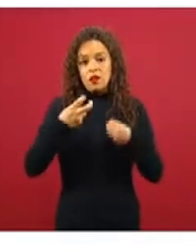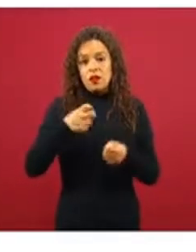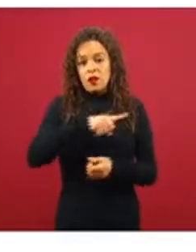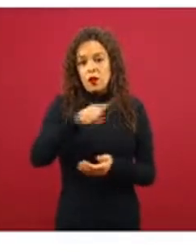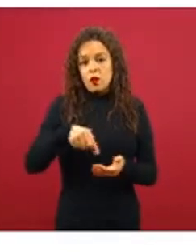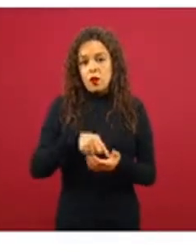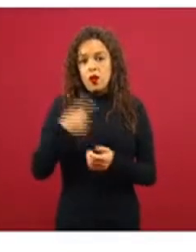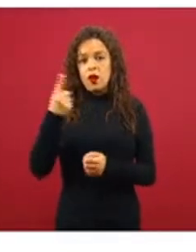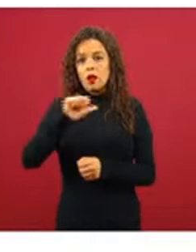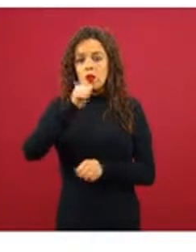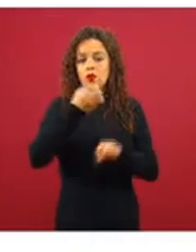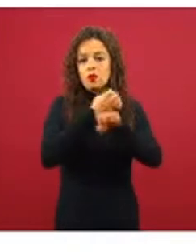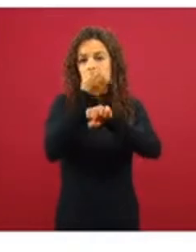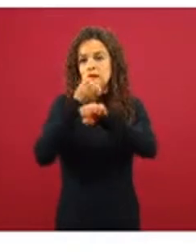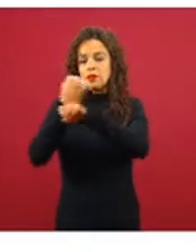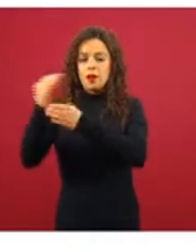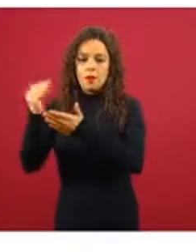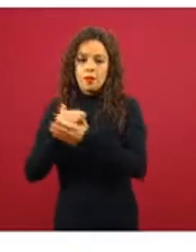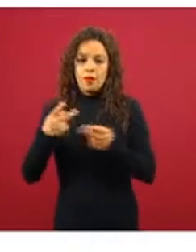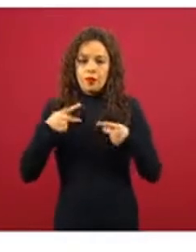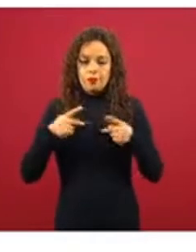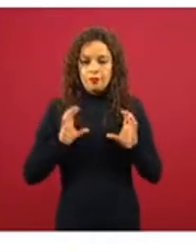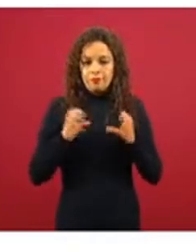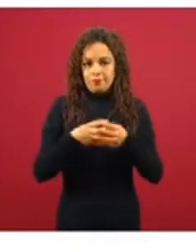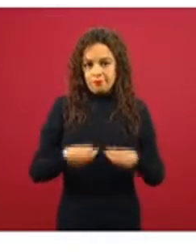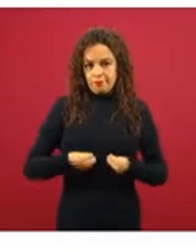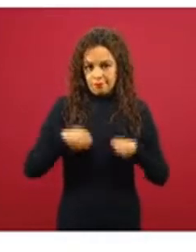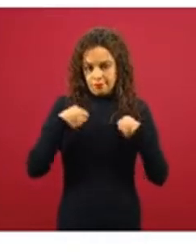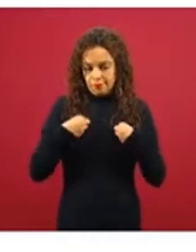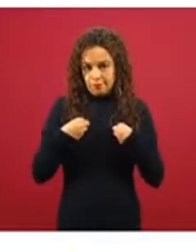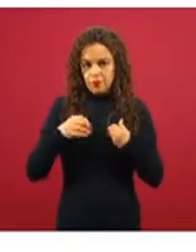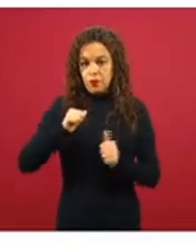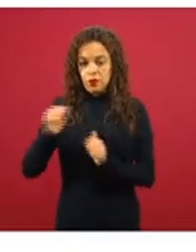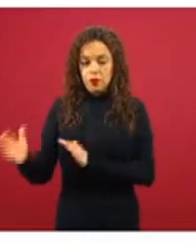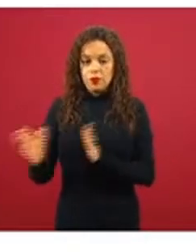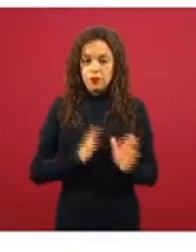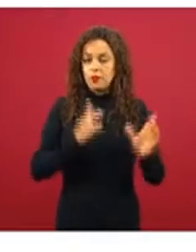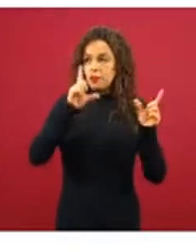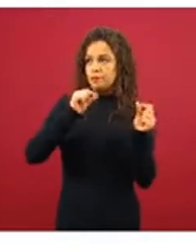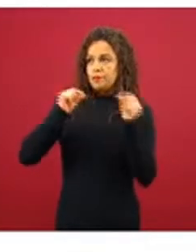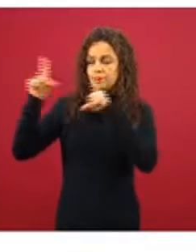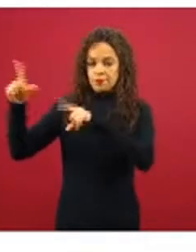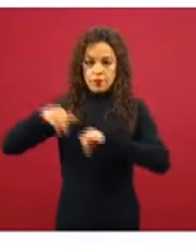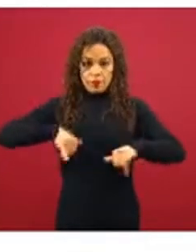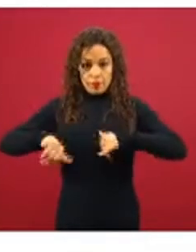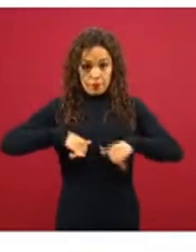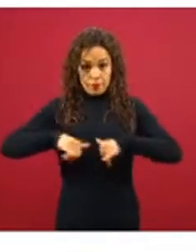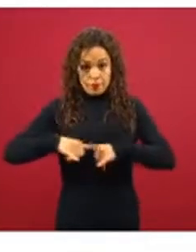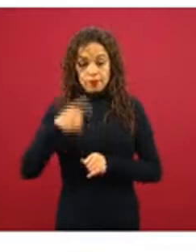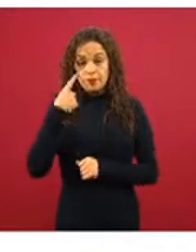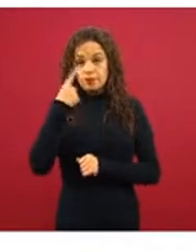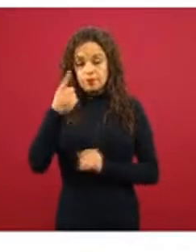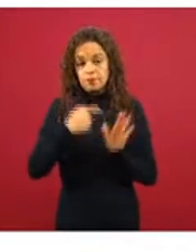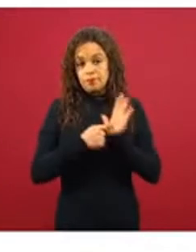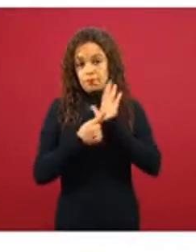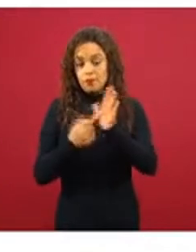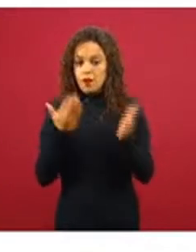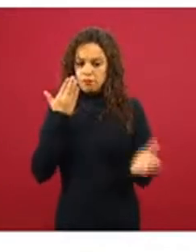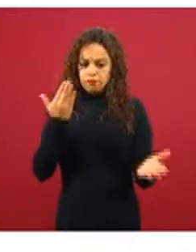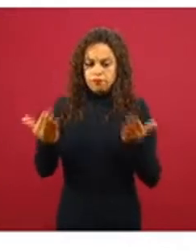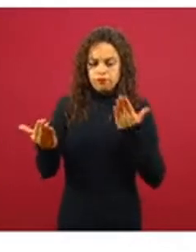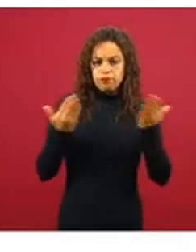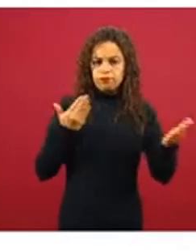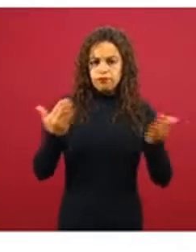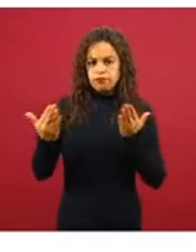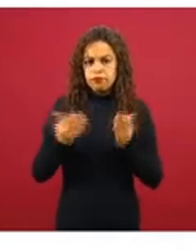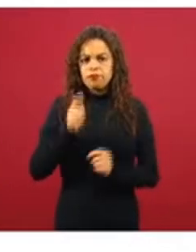país. Sin embargo, en la siguiente diapositiva podemos ver sí un mejor comparativo entre las entidades, porque ahora las vemos por tasa